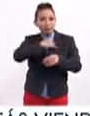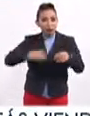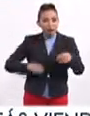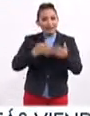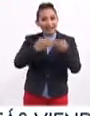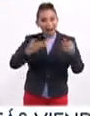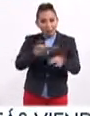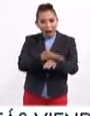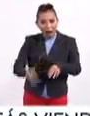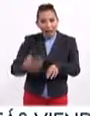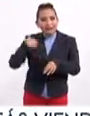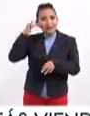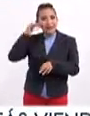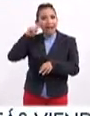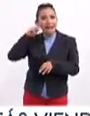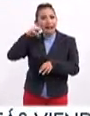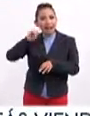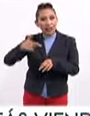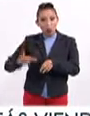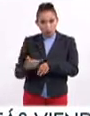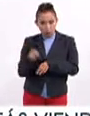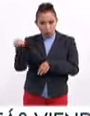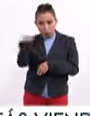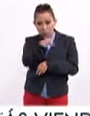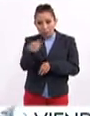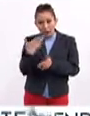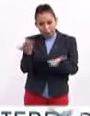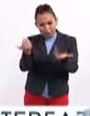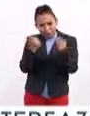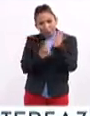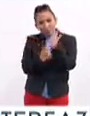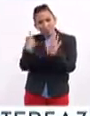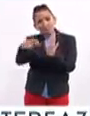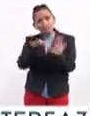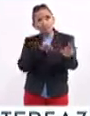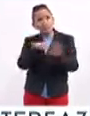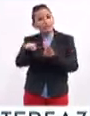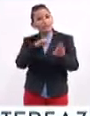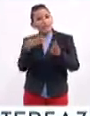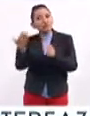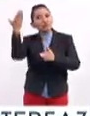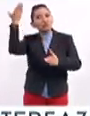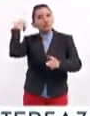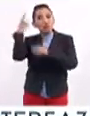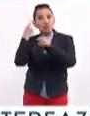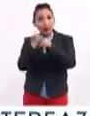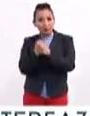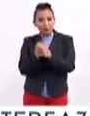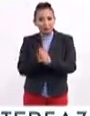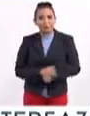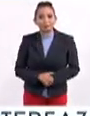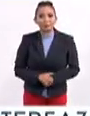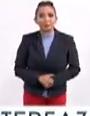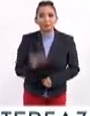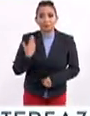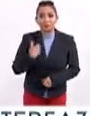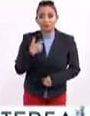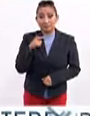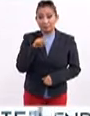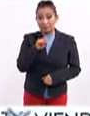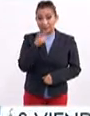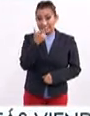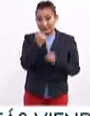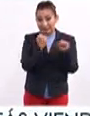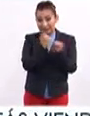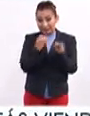de Tierra Blanca y Santa Catarina, Guanajuato, para que expongan el trabajo que realizaron durante todo un año. Desde hace 27 años,